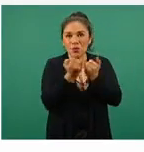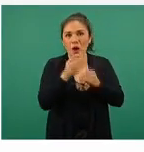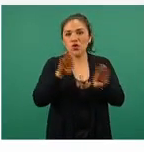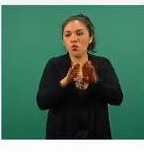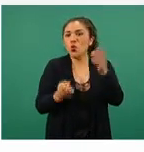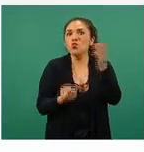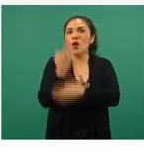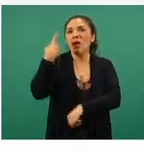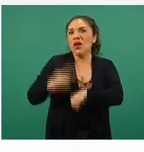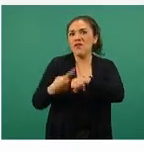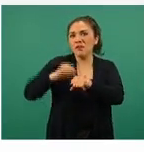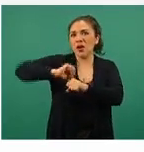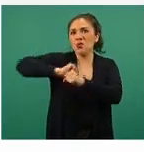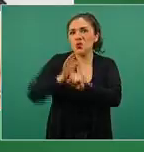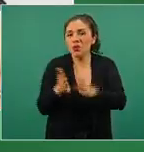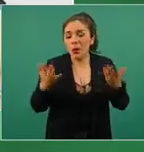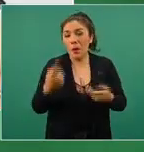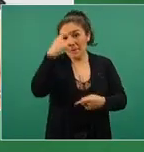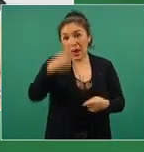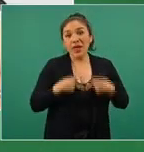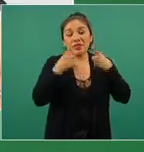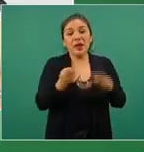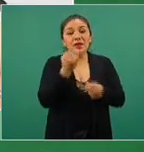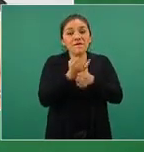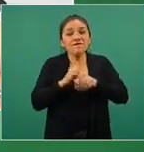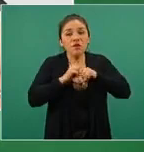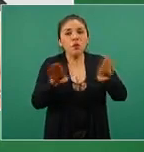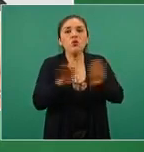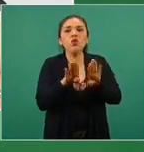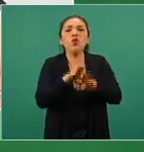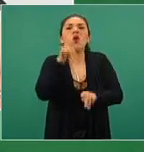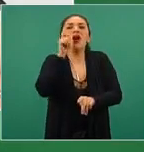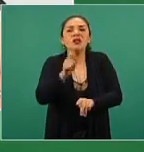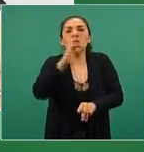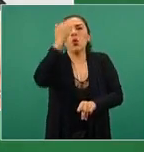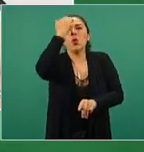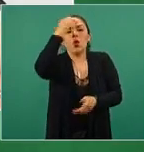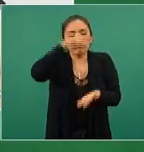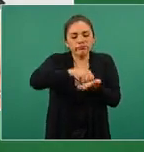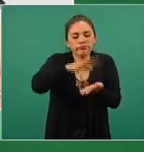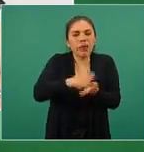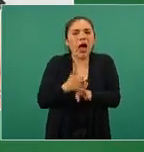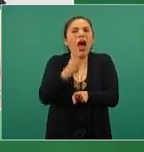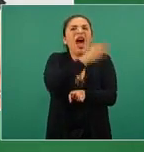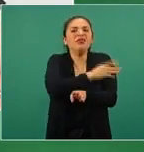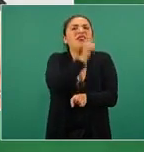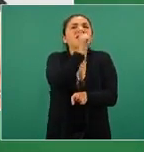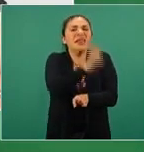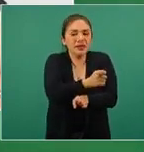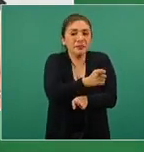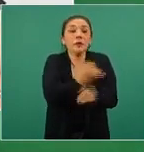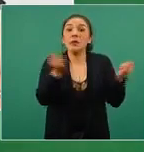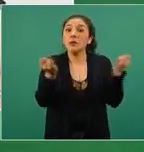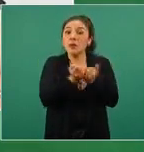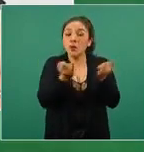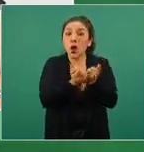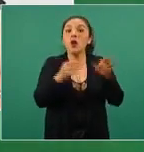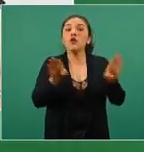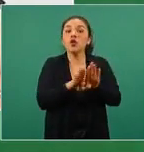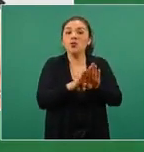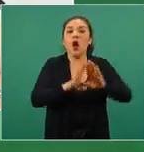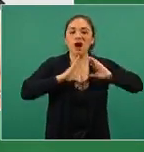nuevo coronavirus, en donde se brinda la información de lo que se conocía en ese momento, así como también